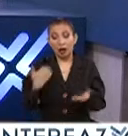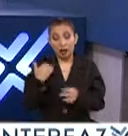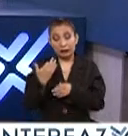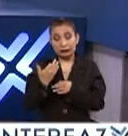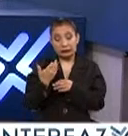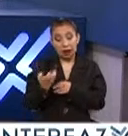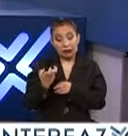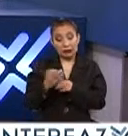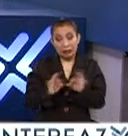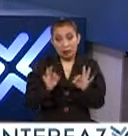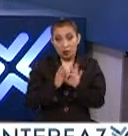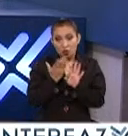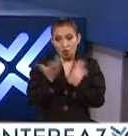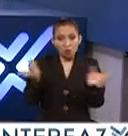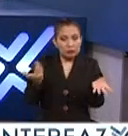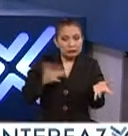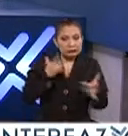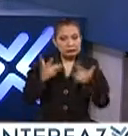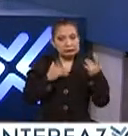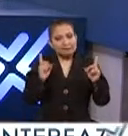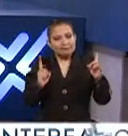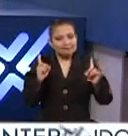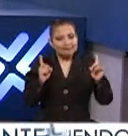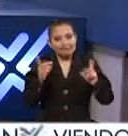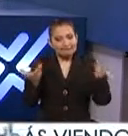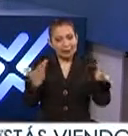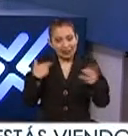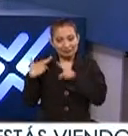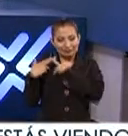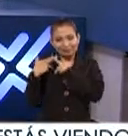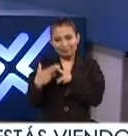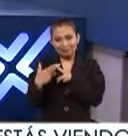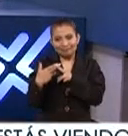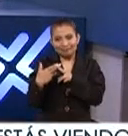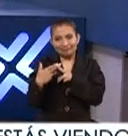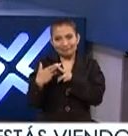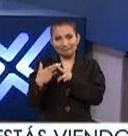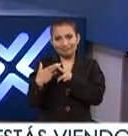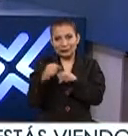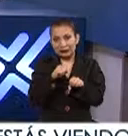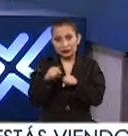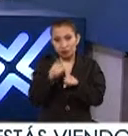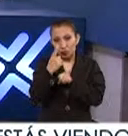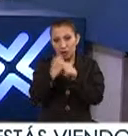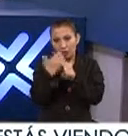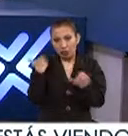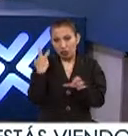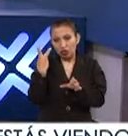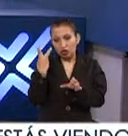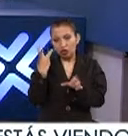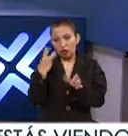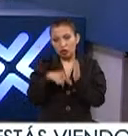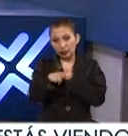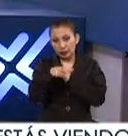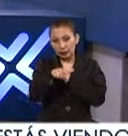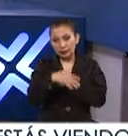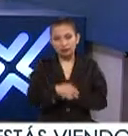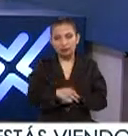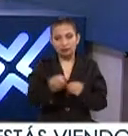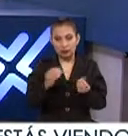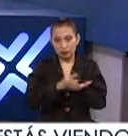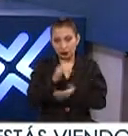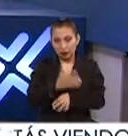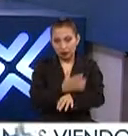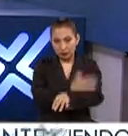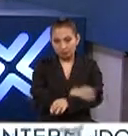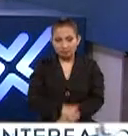momento de tanta expectativa, ¿no? Por este aniversario de los sismos de hace un año, del 2017. Muchas gracias